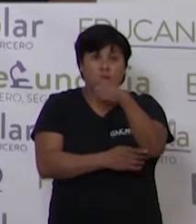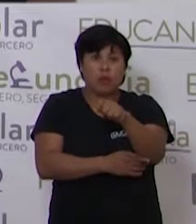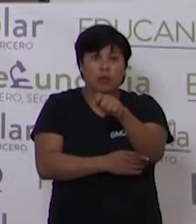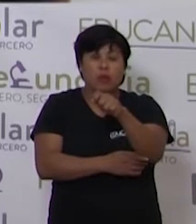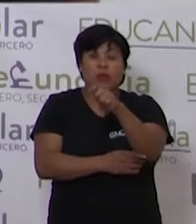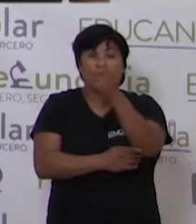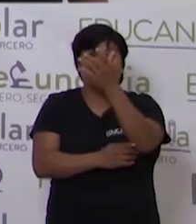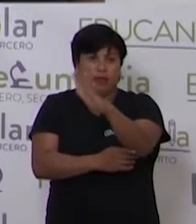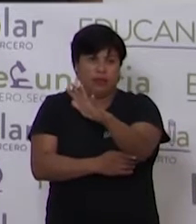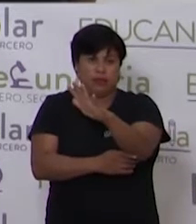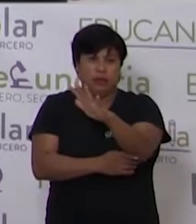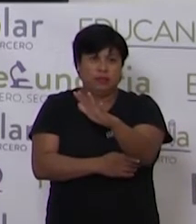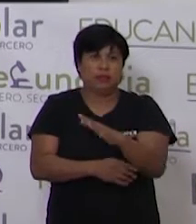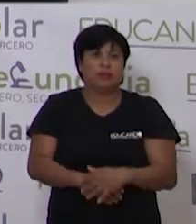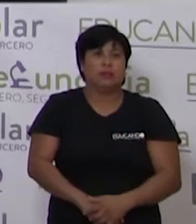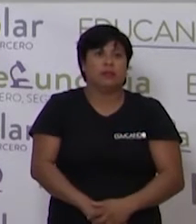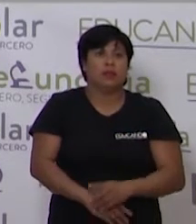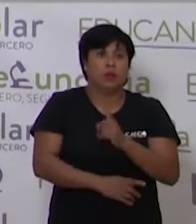1,10.